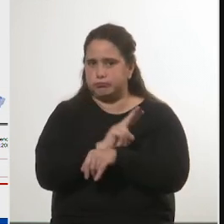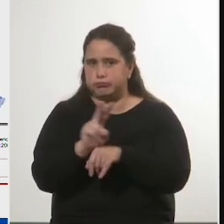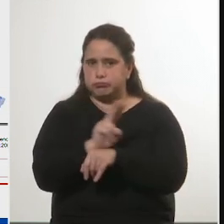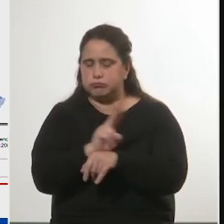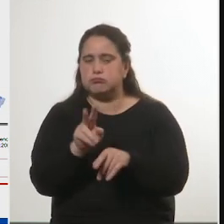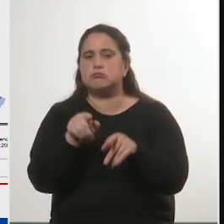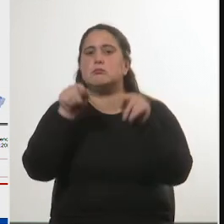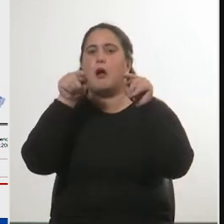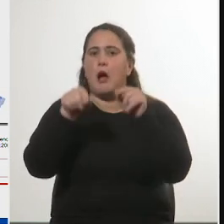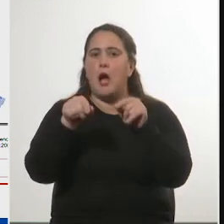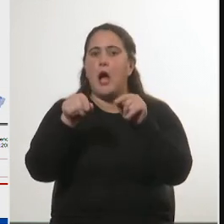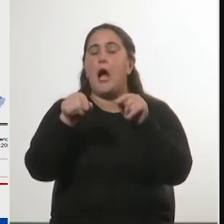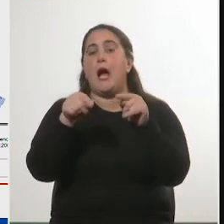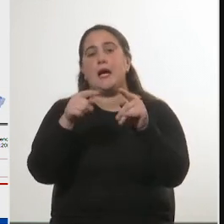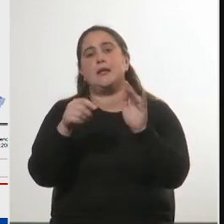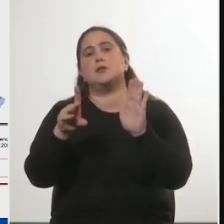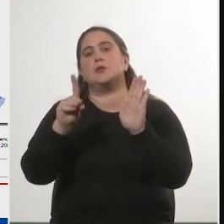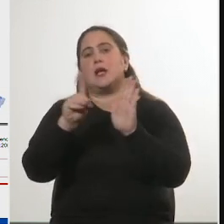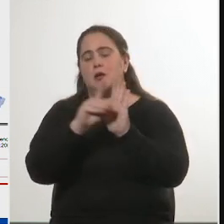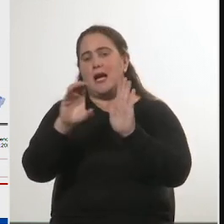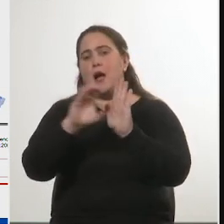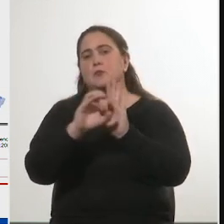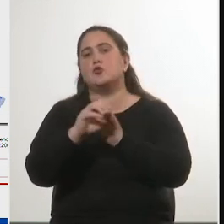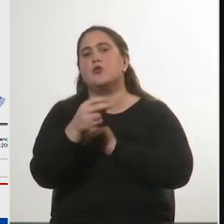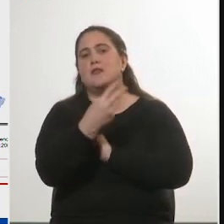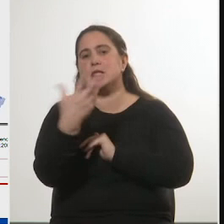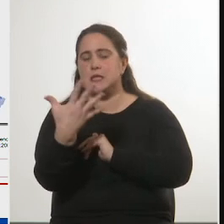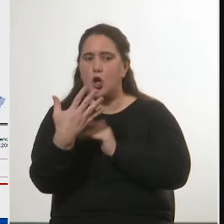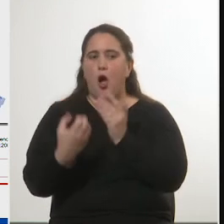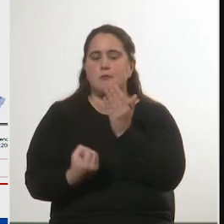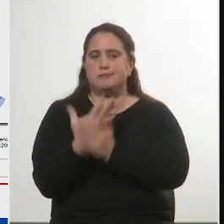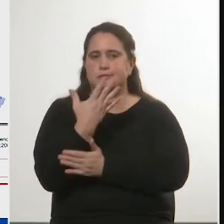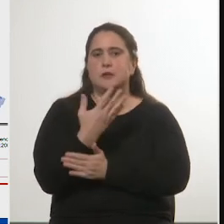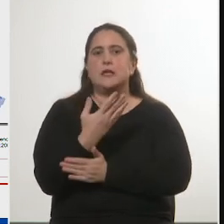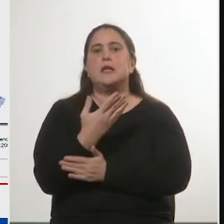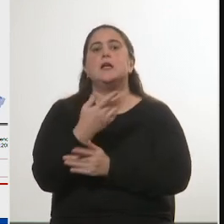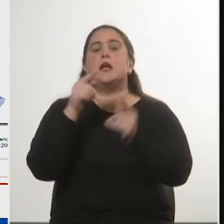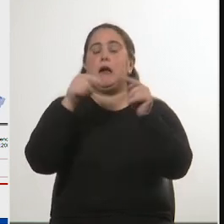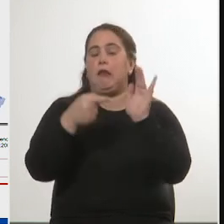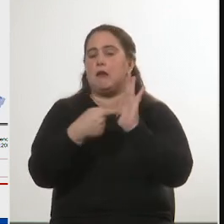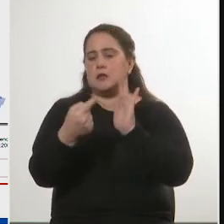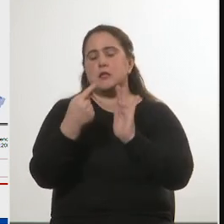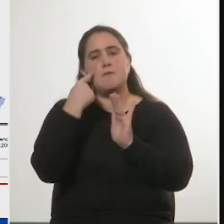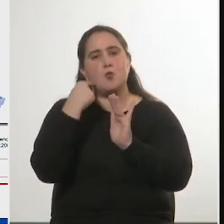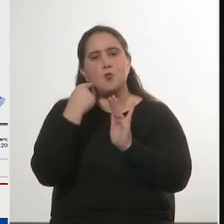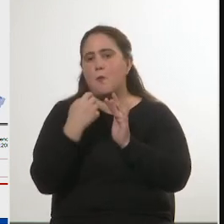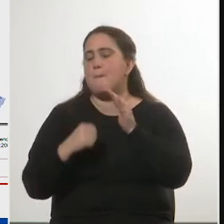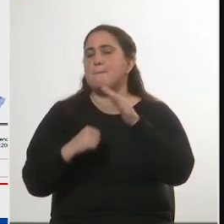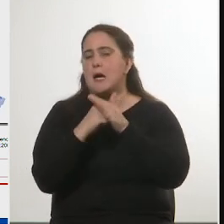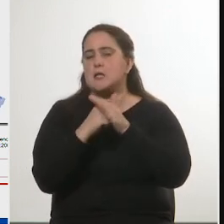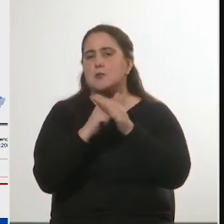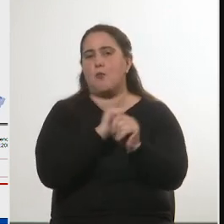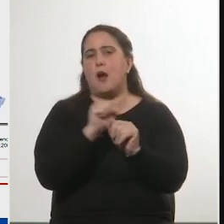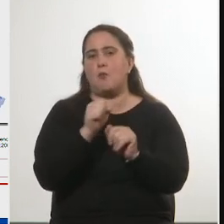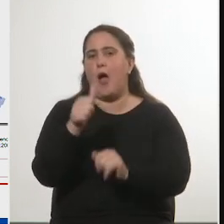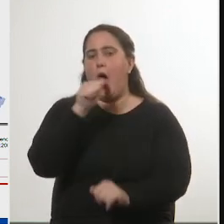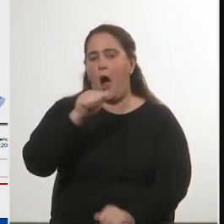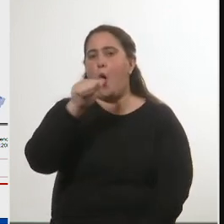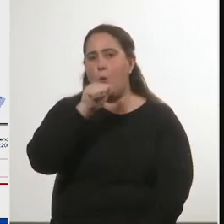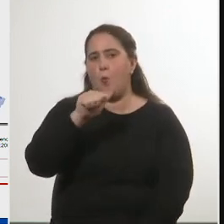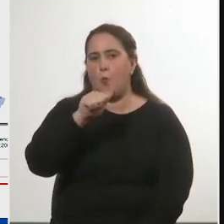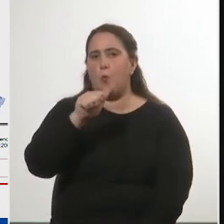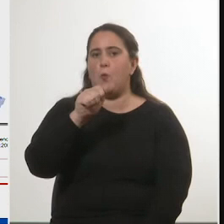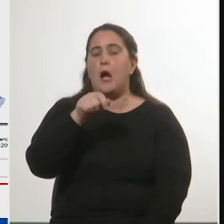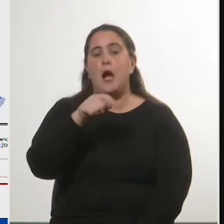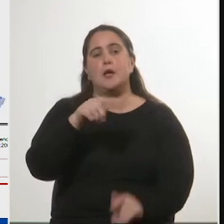este decreto se actualizó el capítulo 25 y la sección 1, estableciendo los valores permitidos máximos para el uso de agua